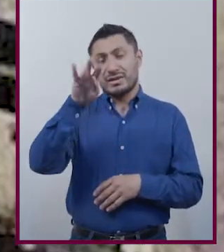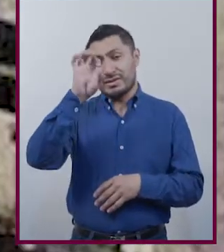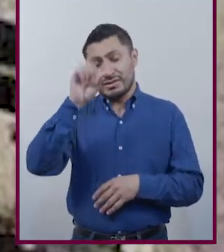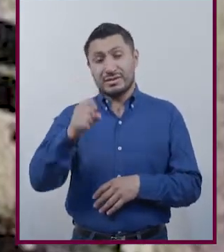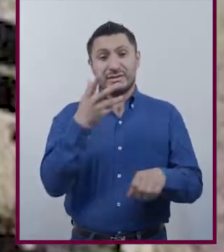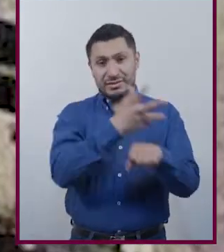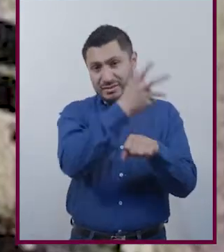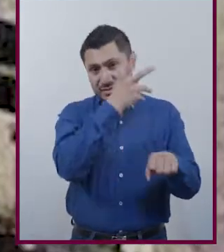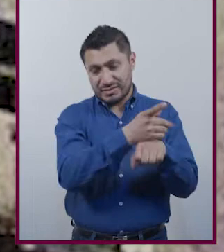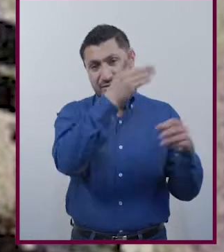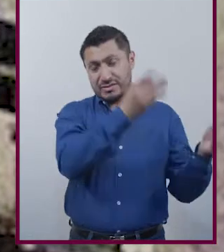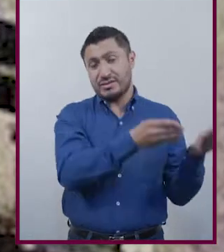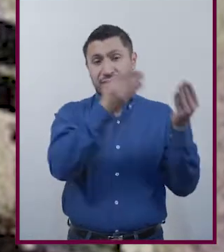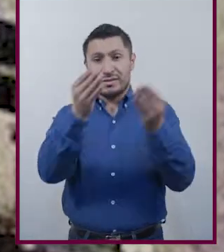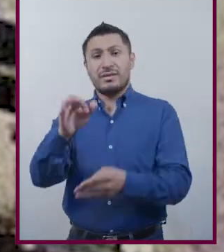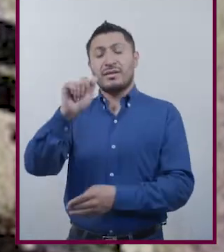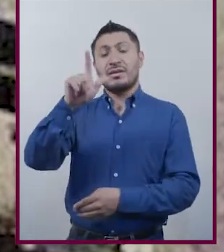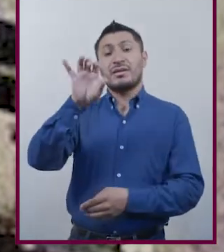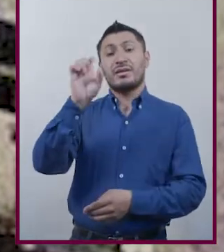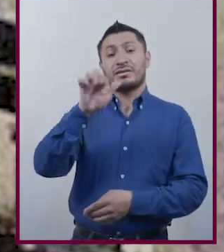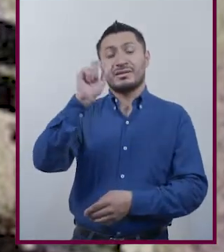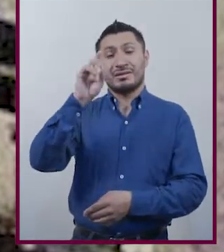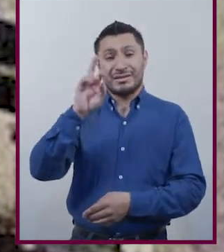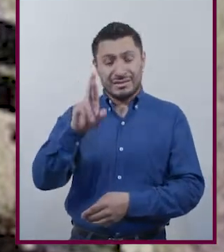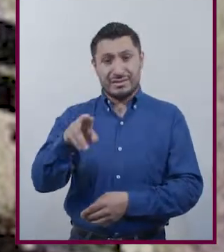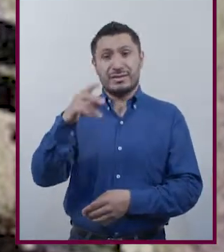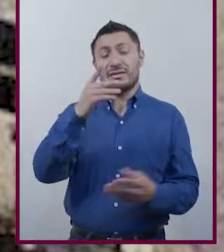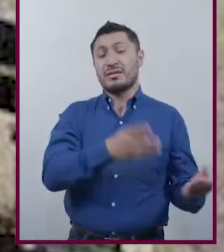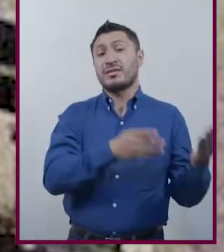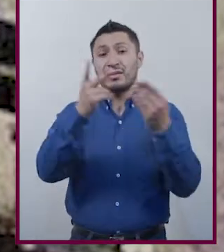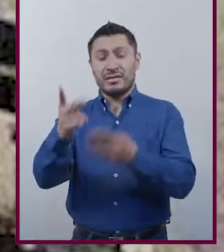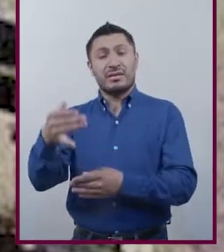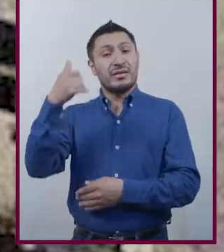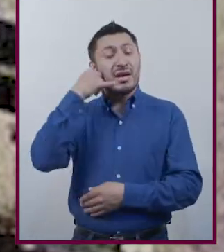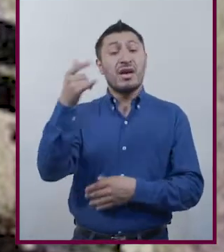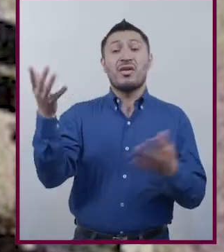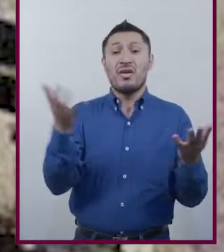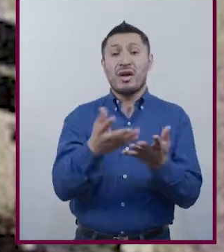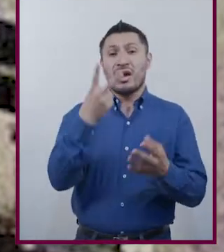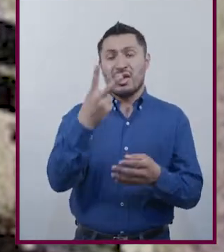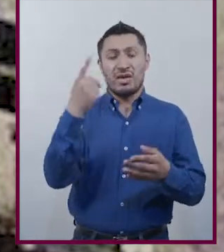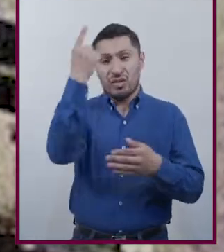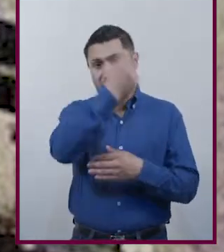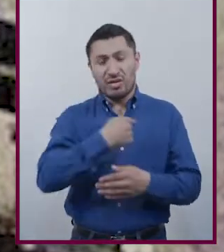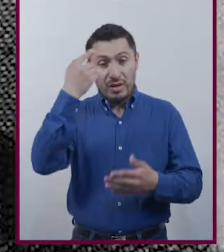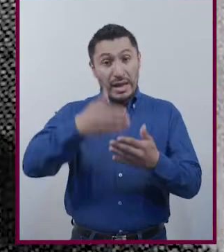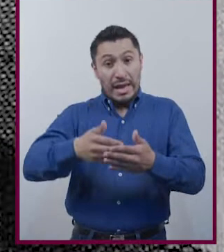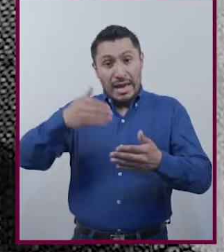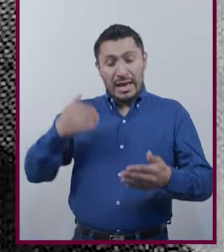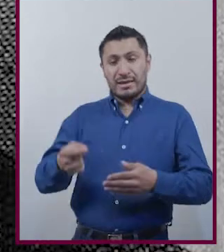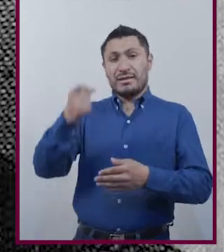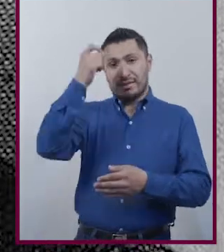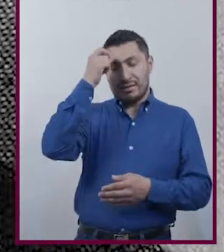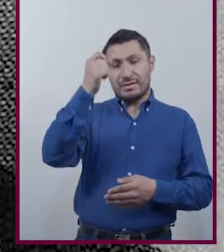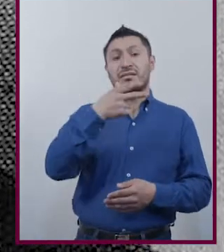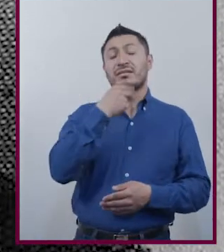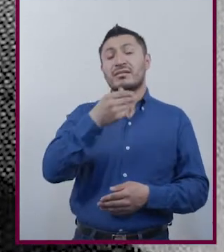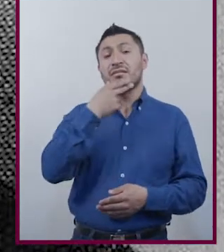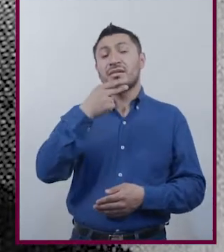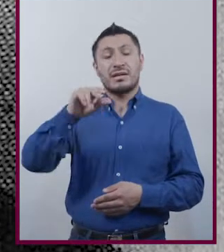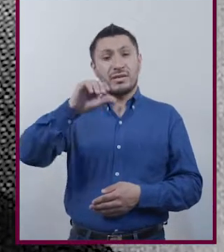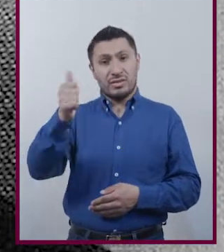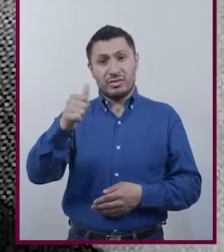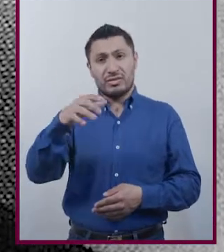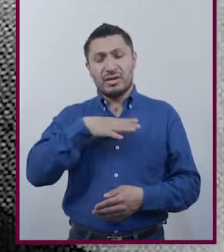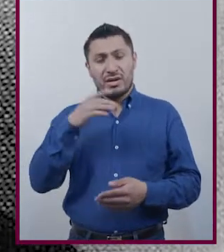Unidos le otorgó a Alexander Graham Bell la patente del teléfono. Lo hizo 2 horas antes de que el inventor Elisha Gray